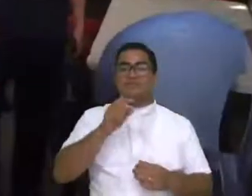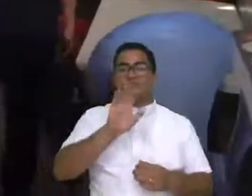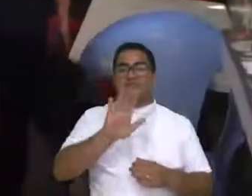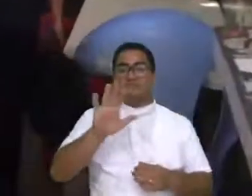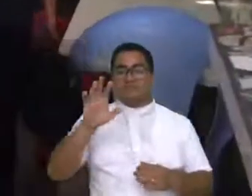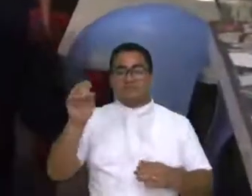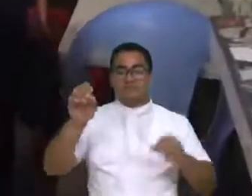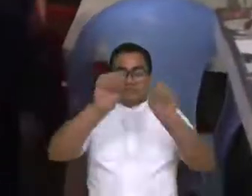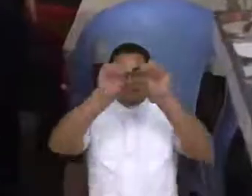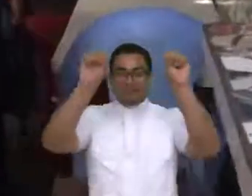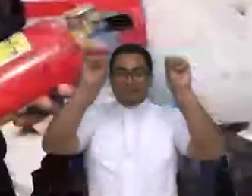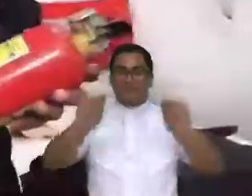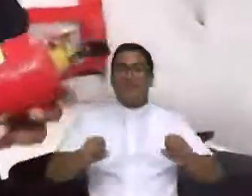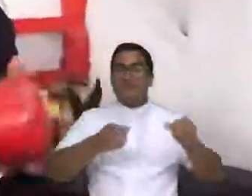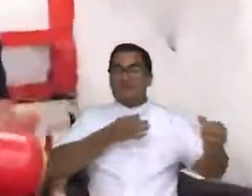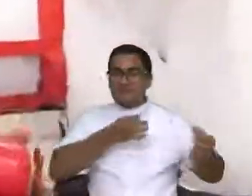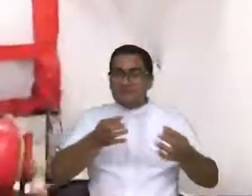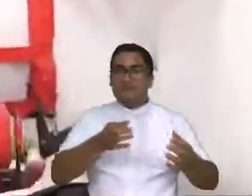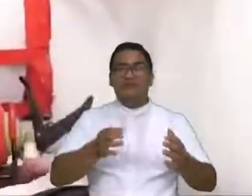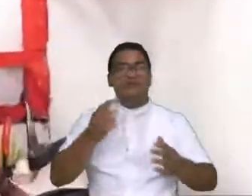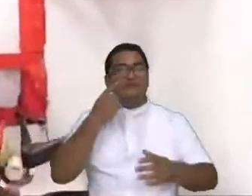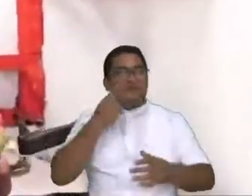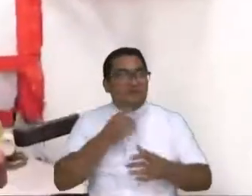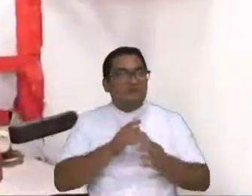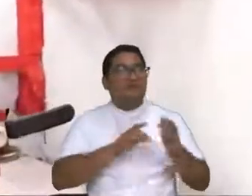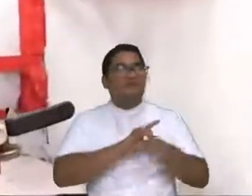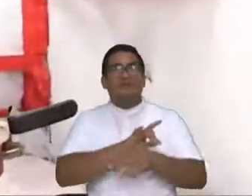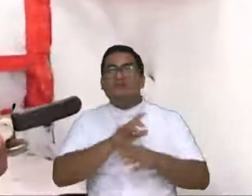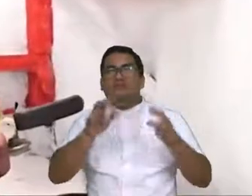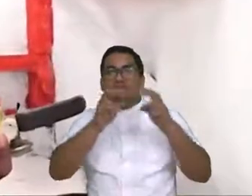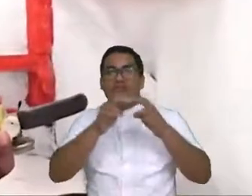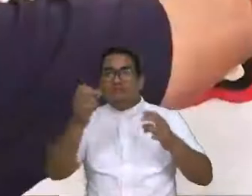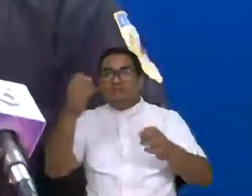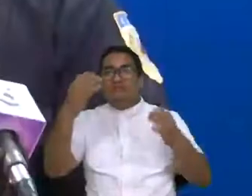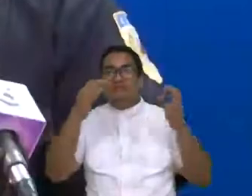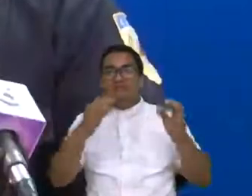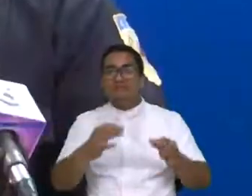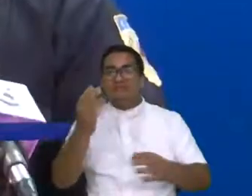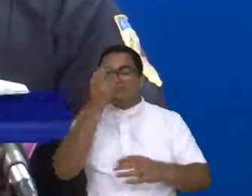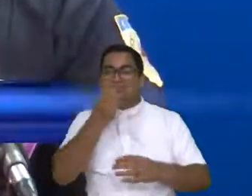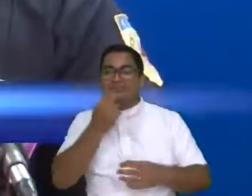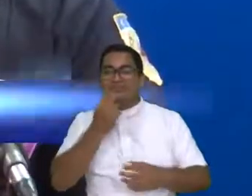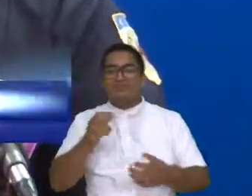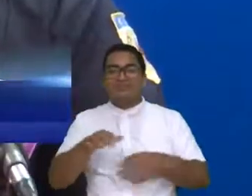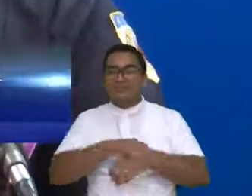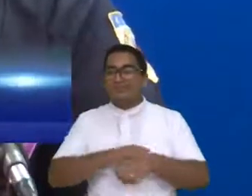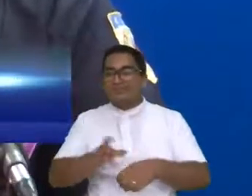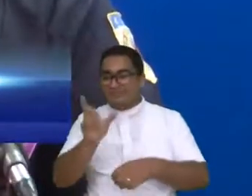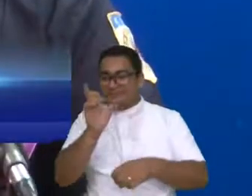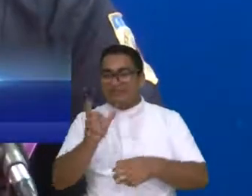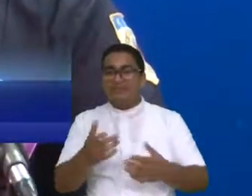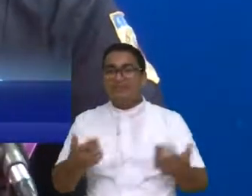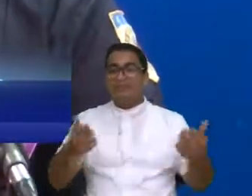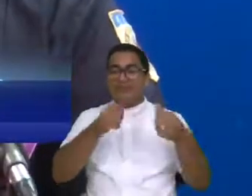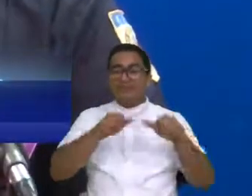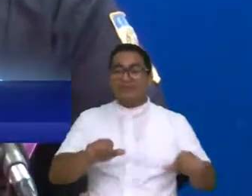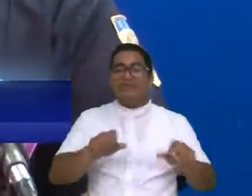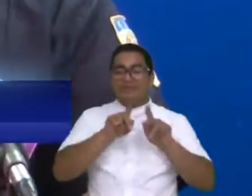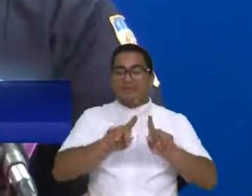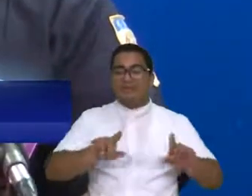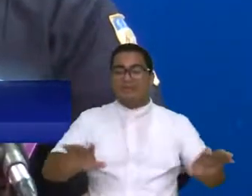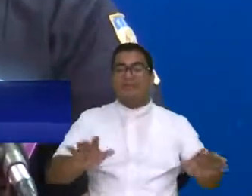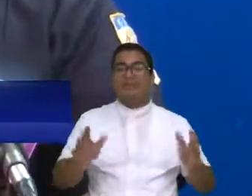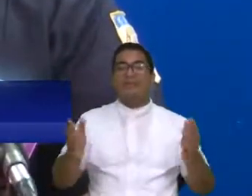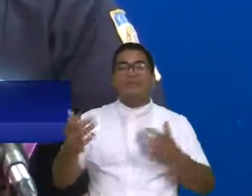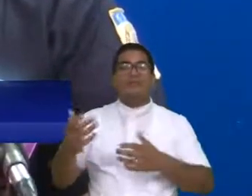prevención consistentes en inspecciones eléctricas, certificados, consultas técnicas, licencias y permisos, aprobaciones de planes de emergencia y